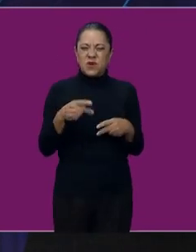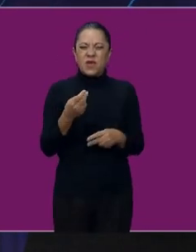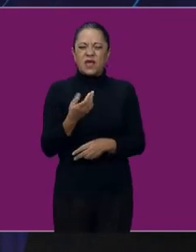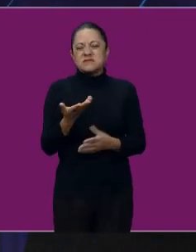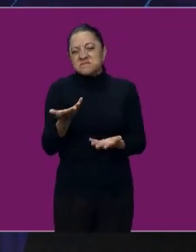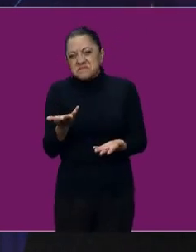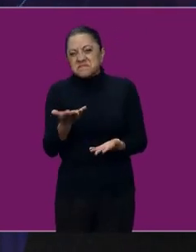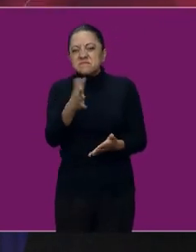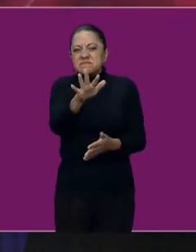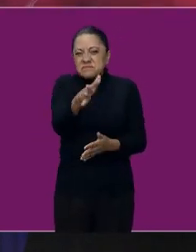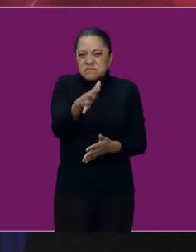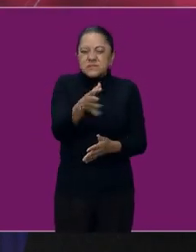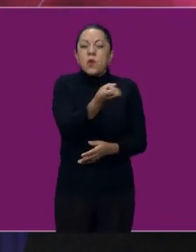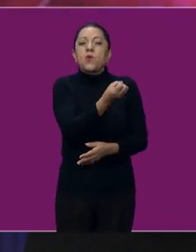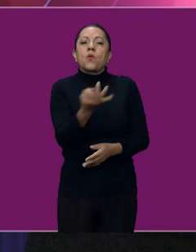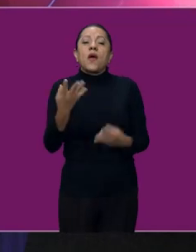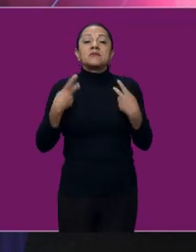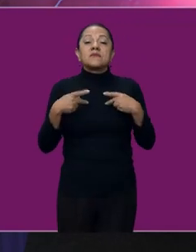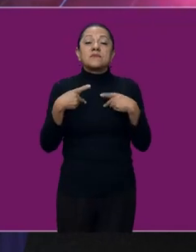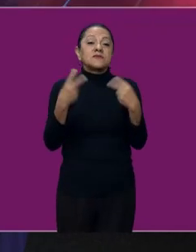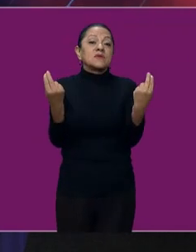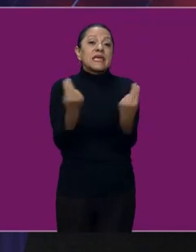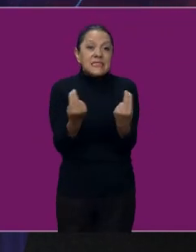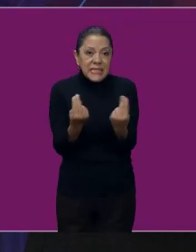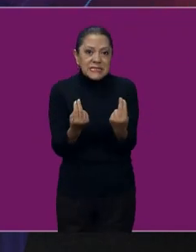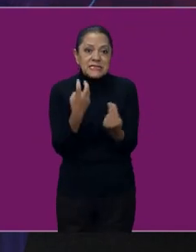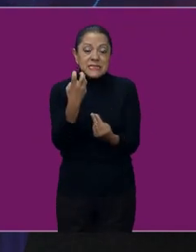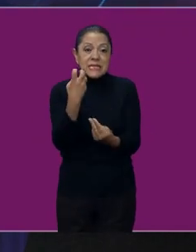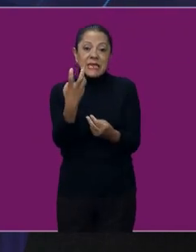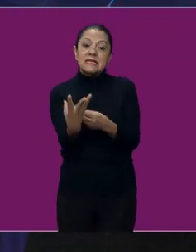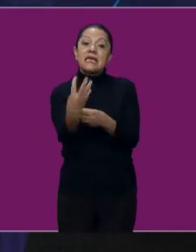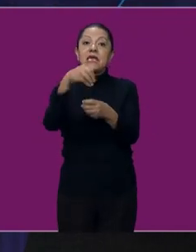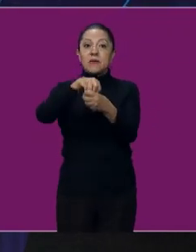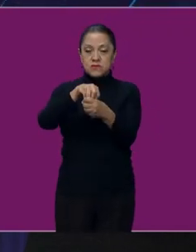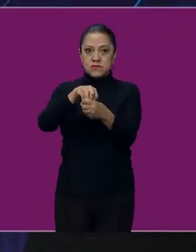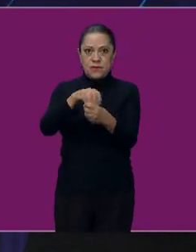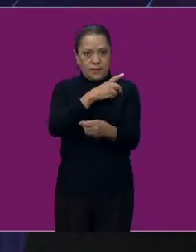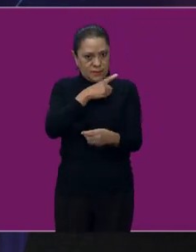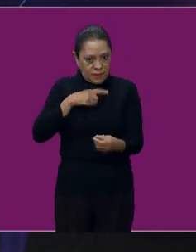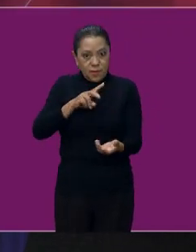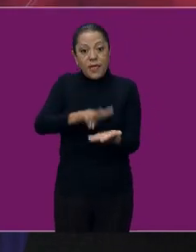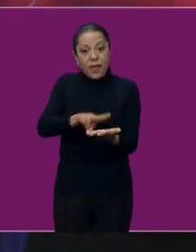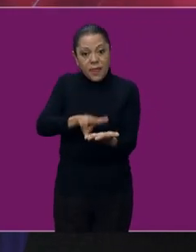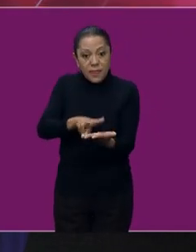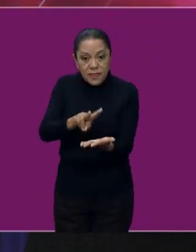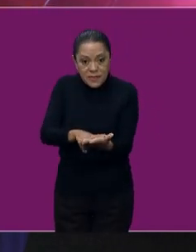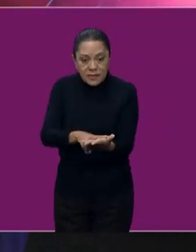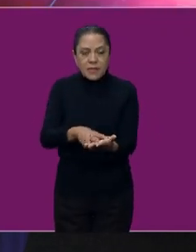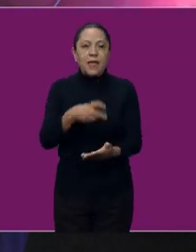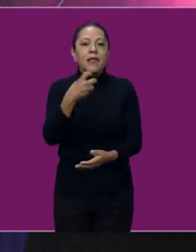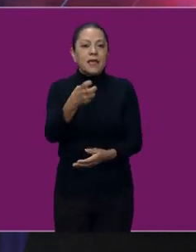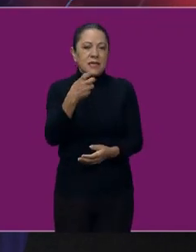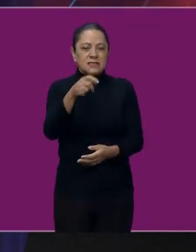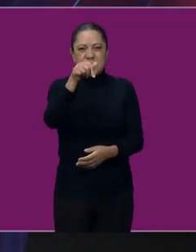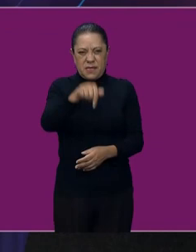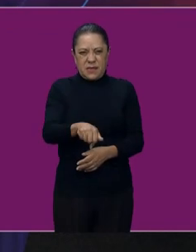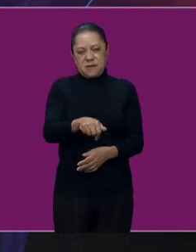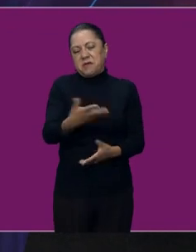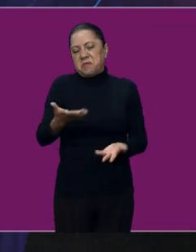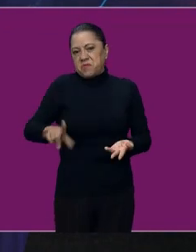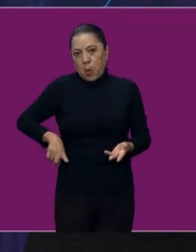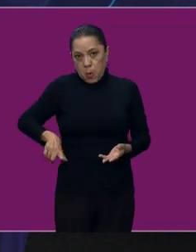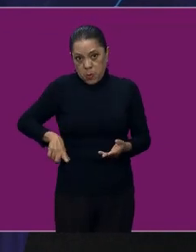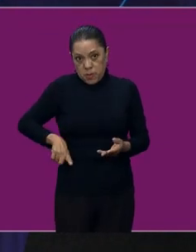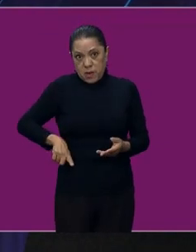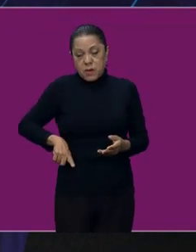pensamos en quiénes son los que necesitan esa inclusión y que debe estarse garantizando ya por el estado mexicano y desde luego la